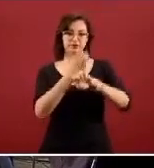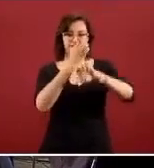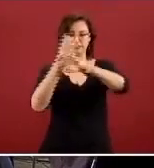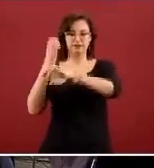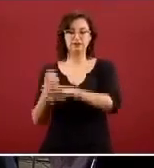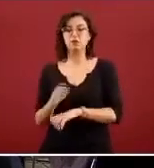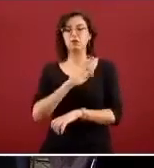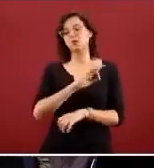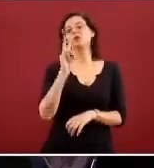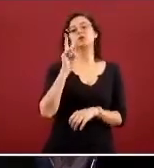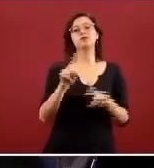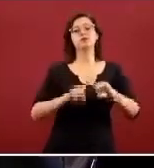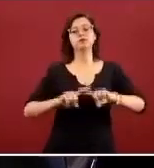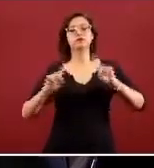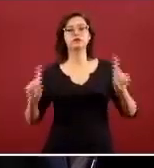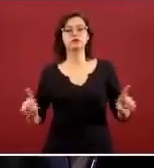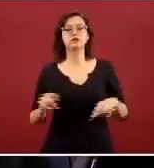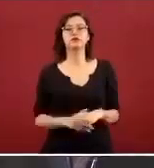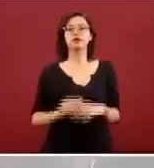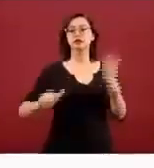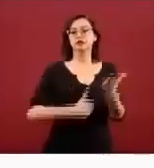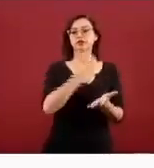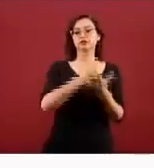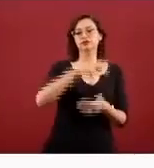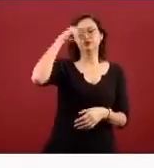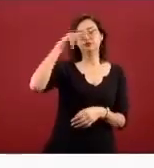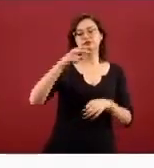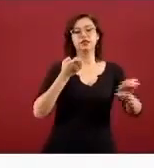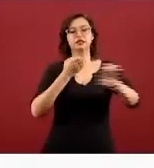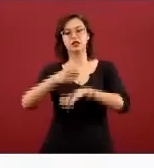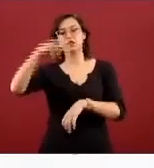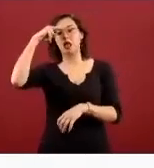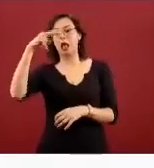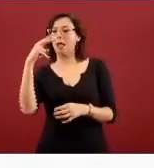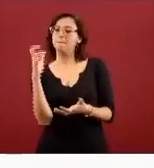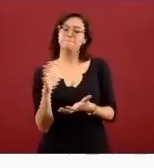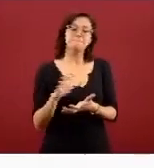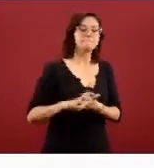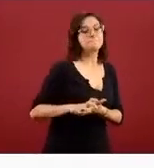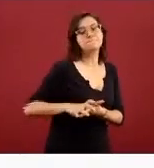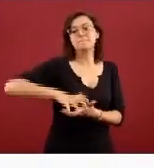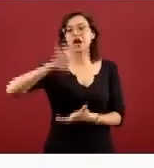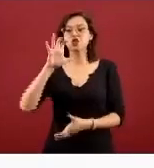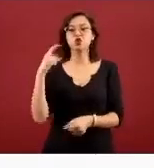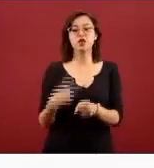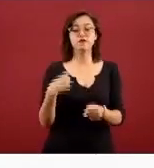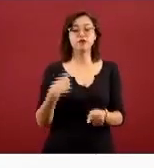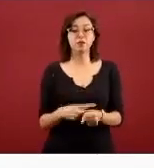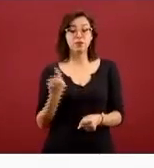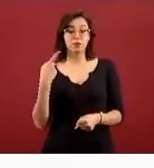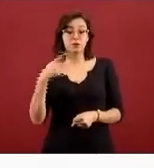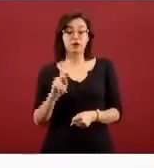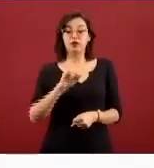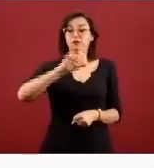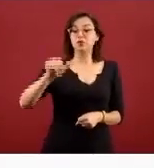Si recuerdan, Ciudad de México y Estado de México tenían la mayor carga de enfermedad, pero y entonces ya cuando lo vemos en base poblacional, es